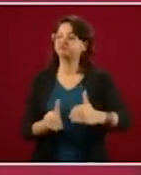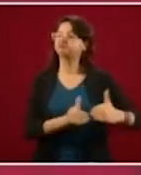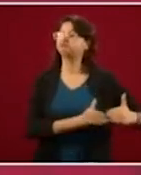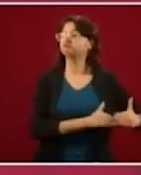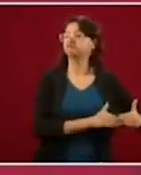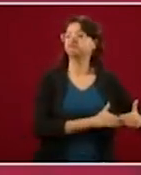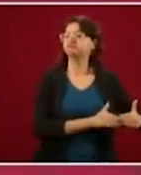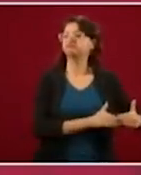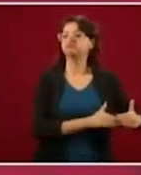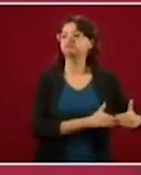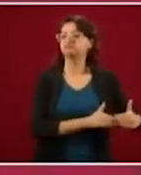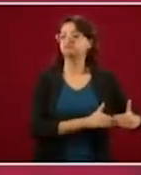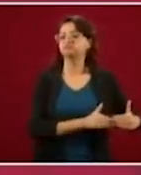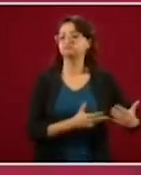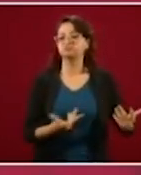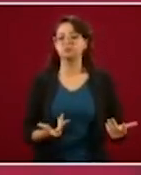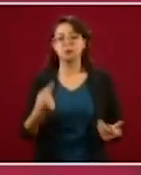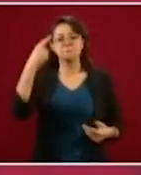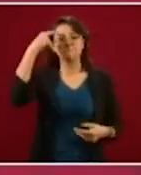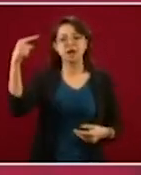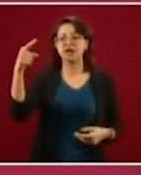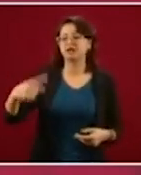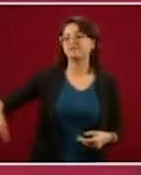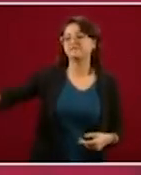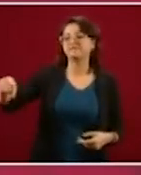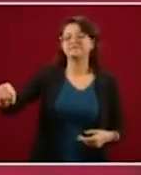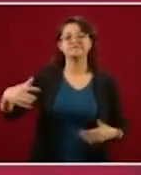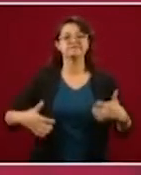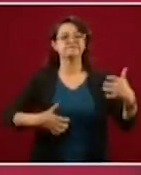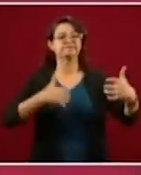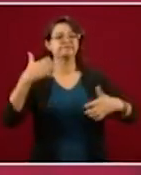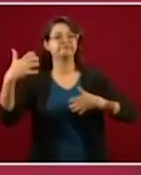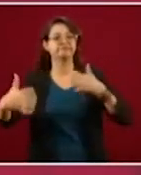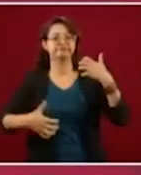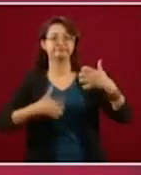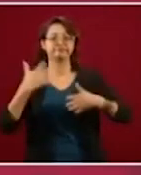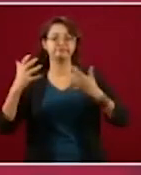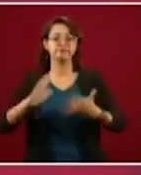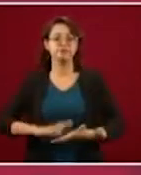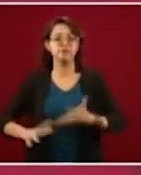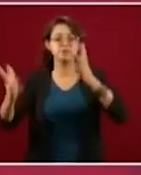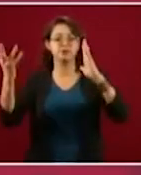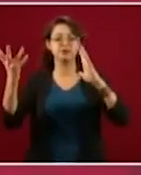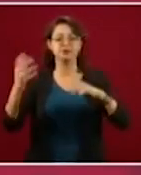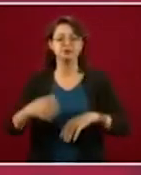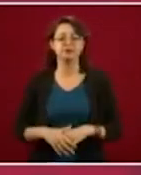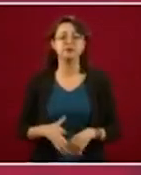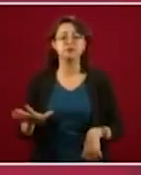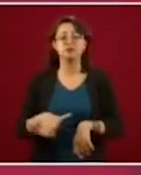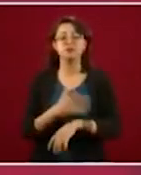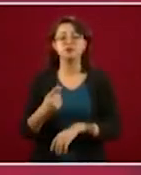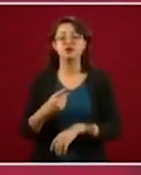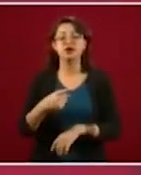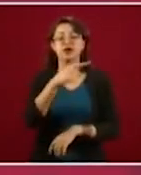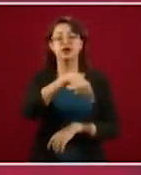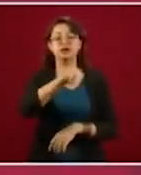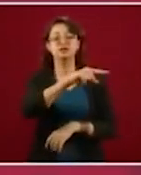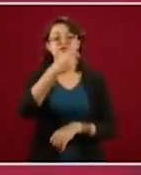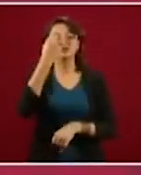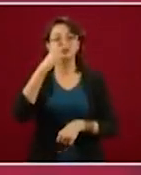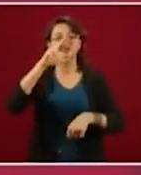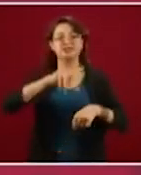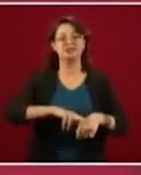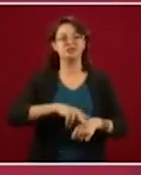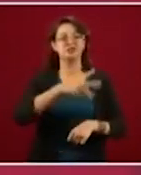este descontrol por los contratos que tienen con